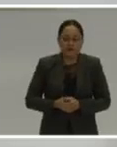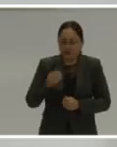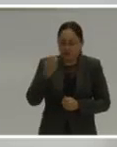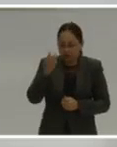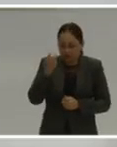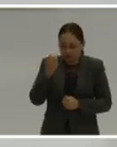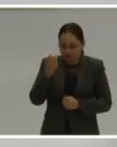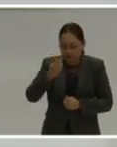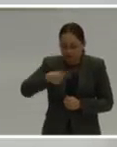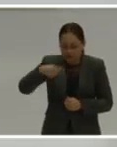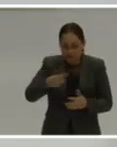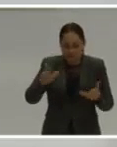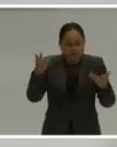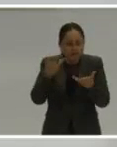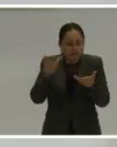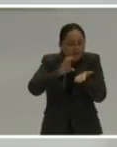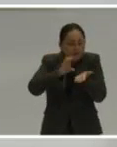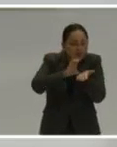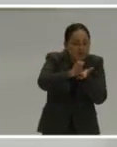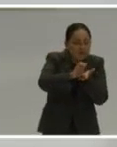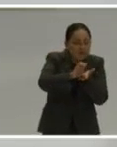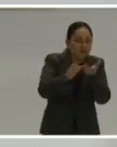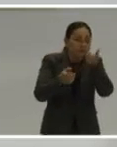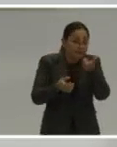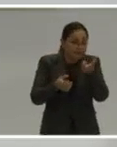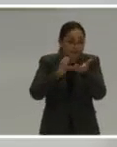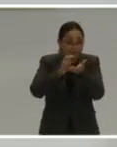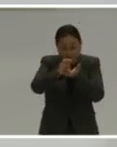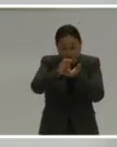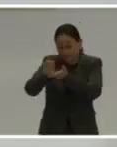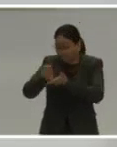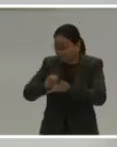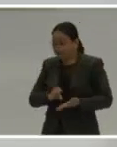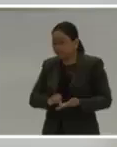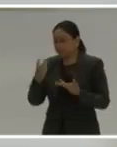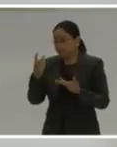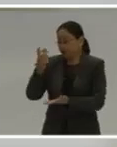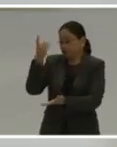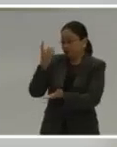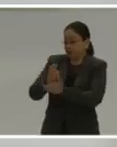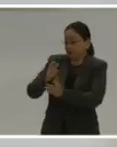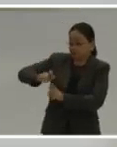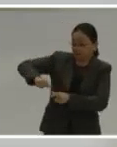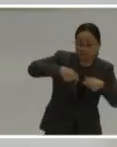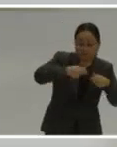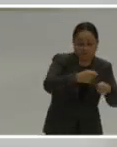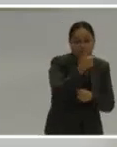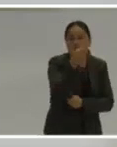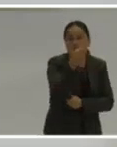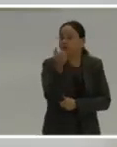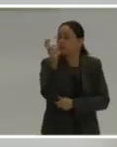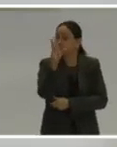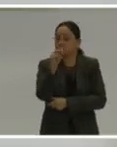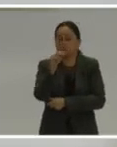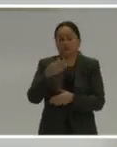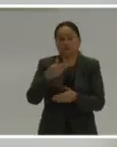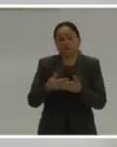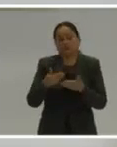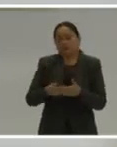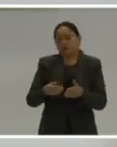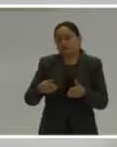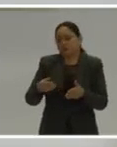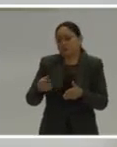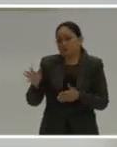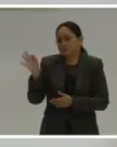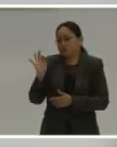esta gestión económica, que no únicamente es transferencia económica, es como ahora los